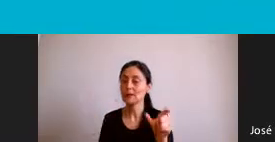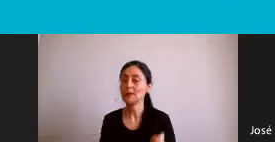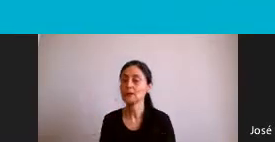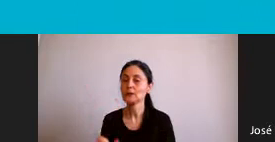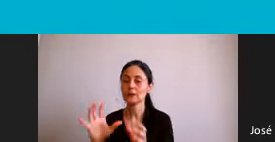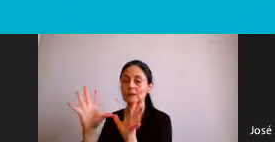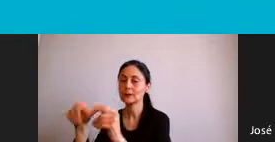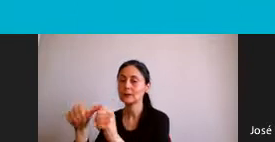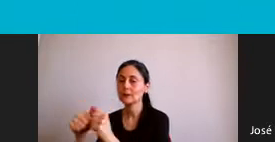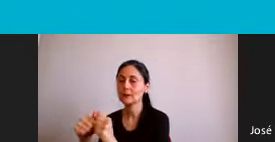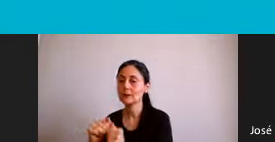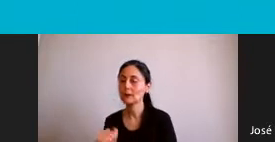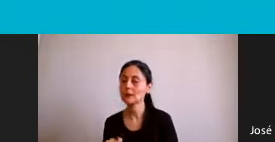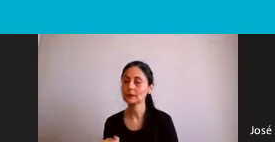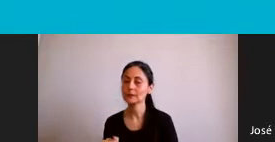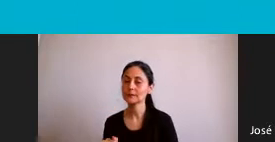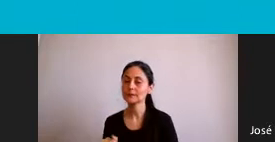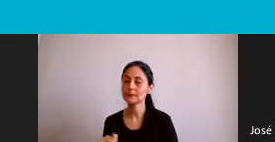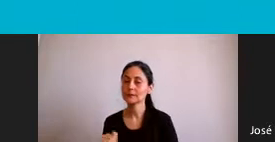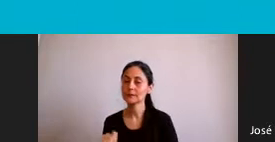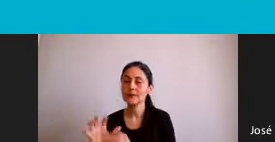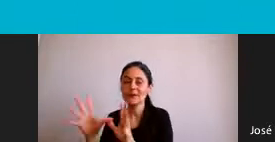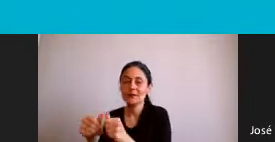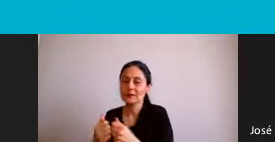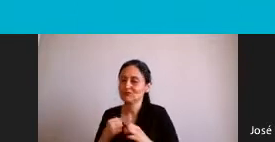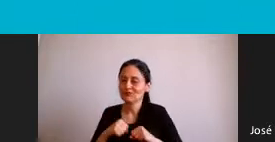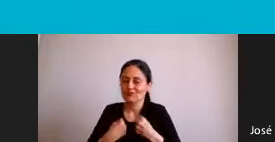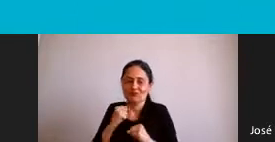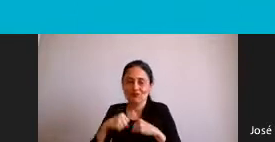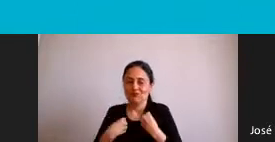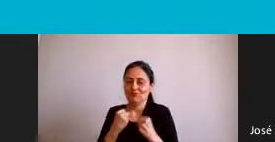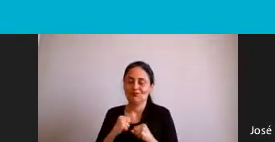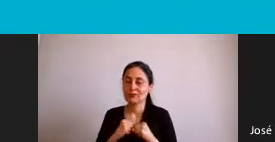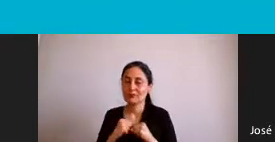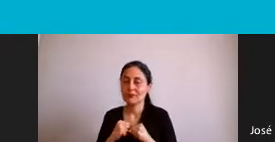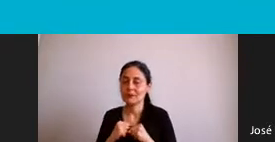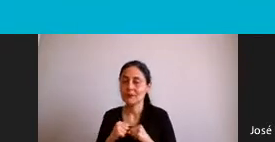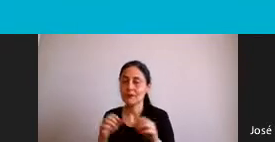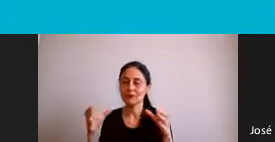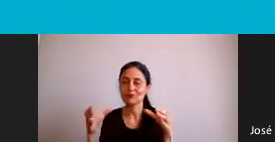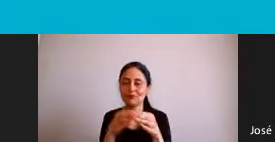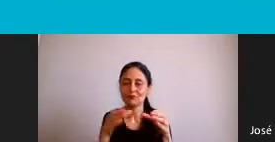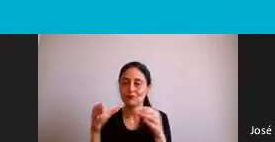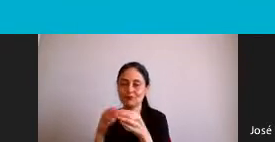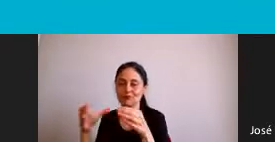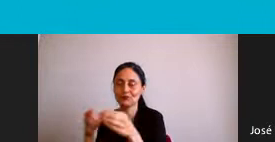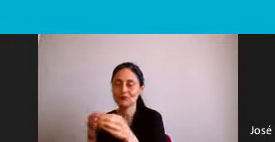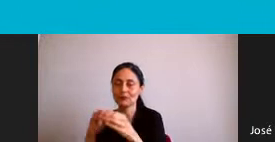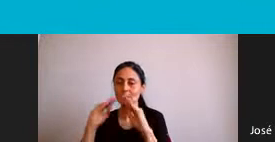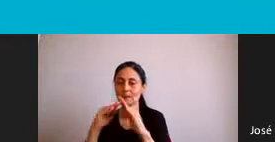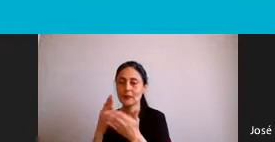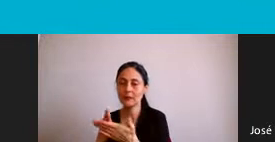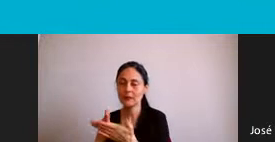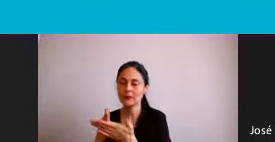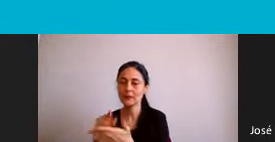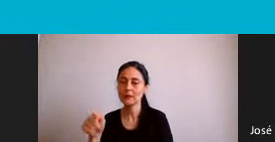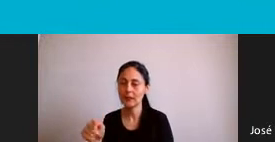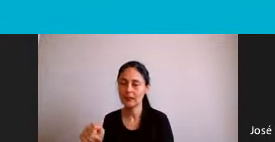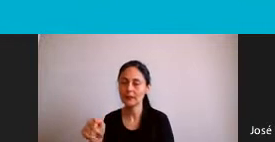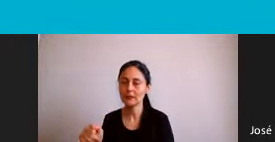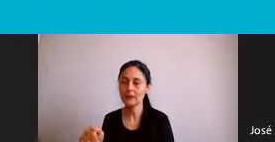vieron estresadas por las restricciones en las clases, con los trabajos, organizarse, el tener